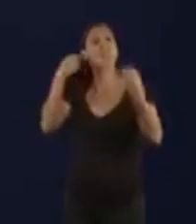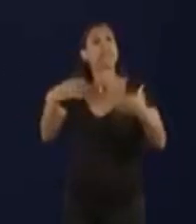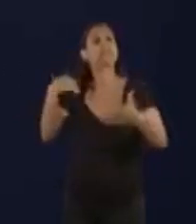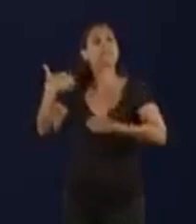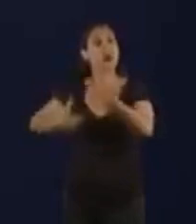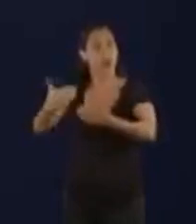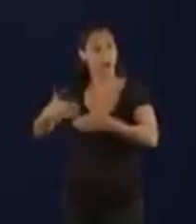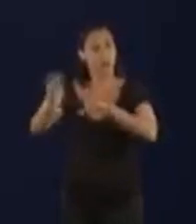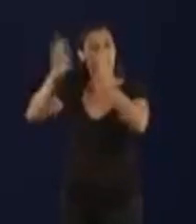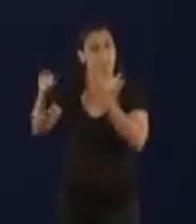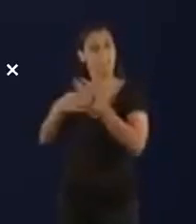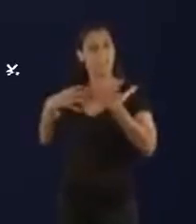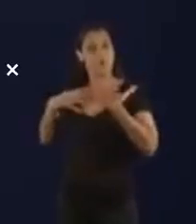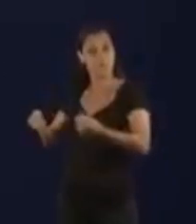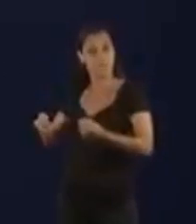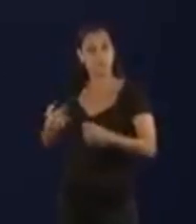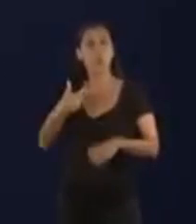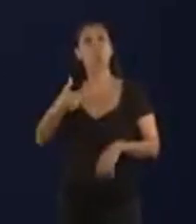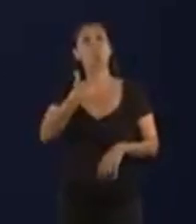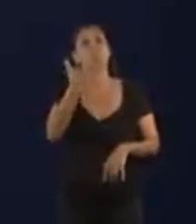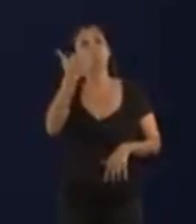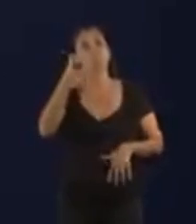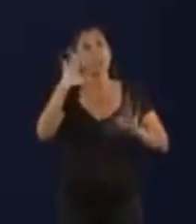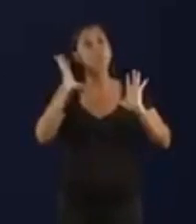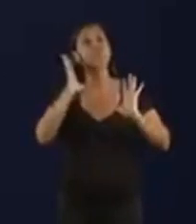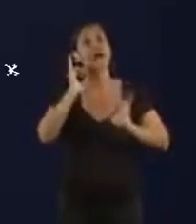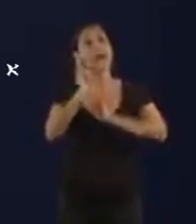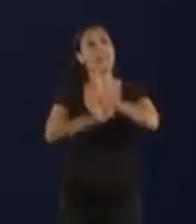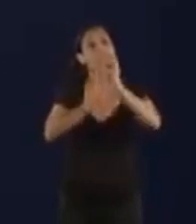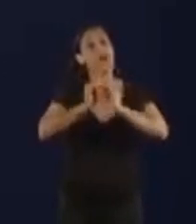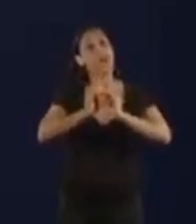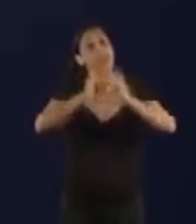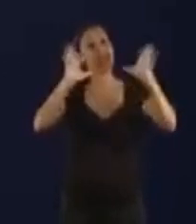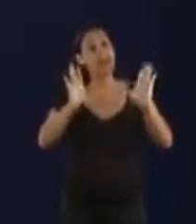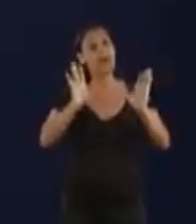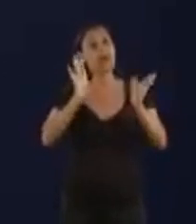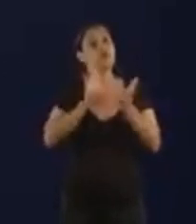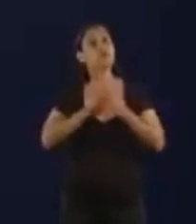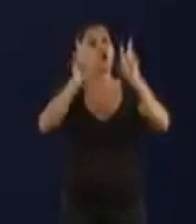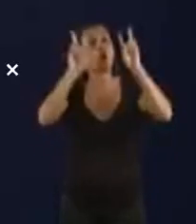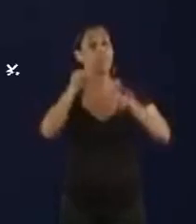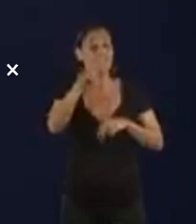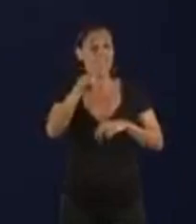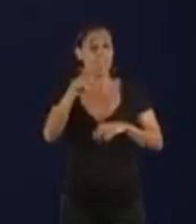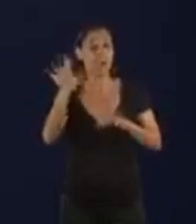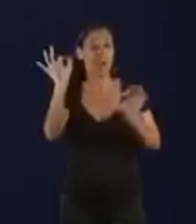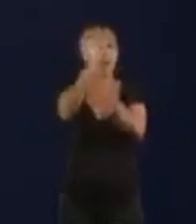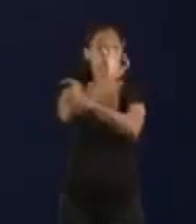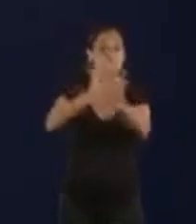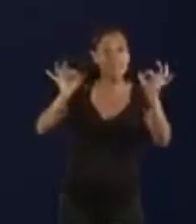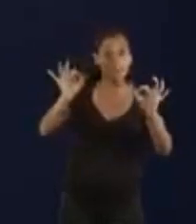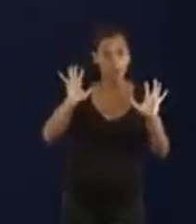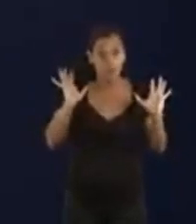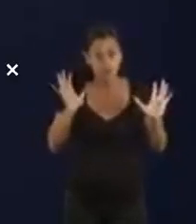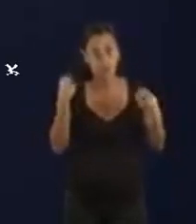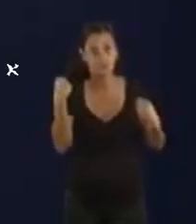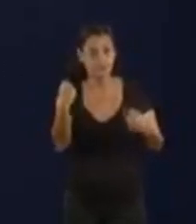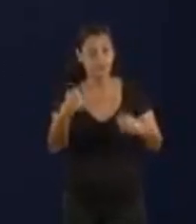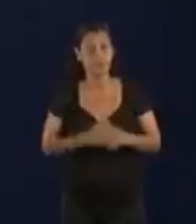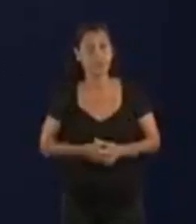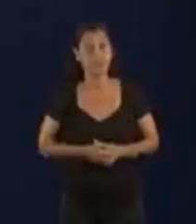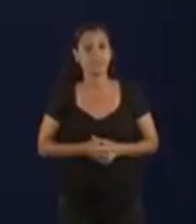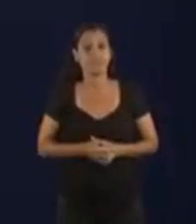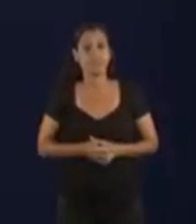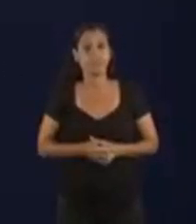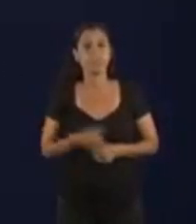eh nos gusta Nos gustaría hacer alguna aclaración con respecto a este tema e no